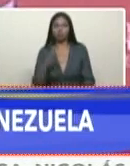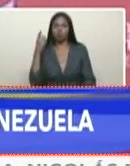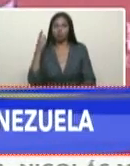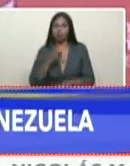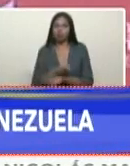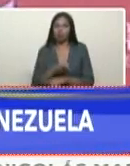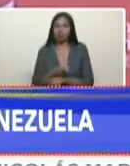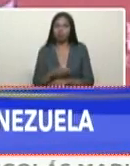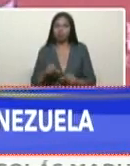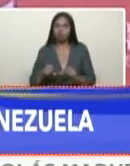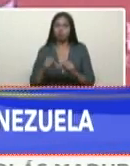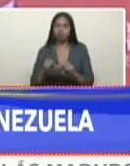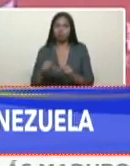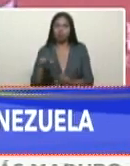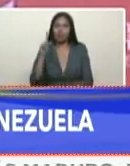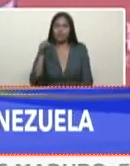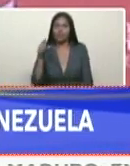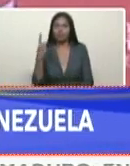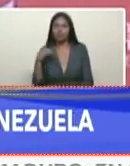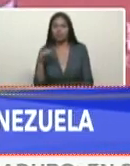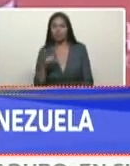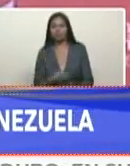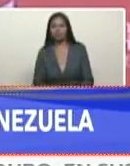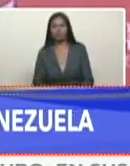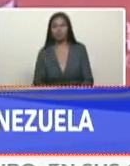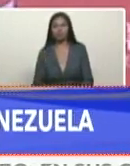Amenazas permanentes tenemos.